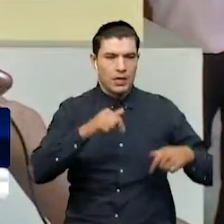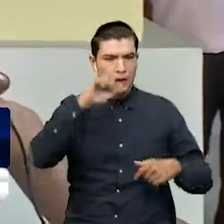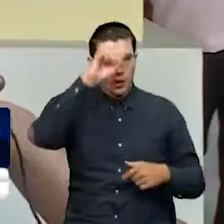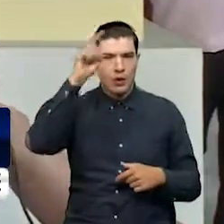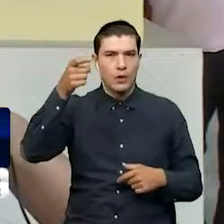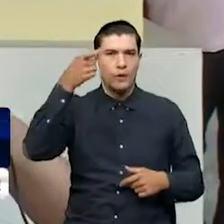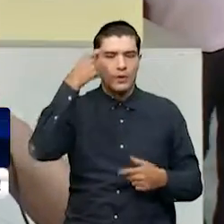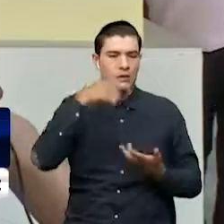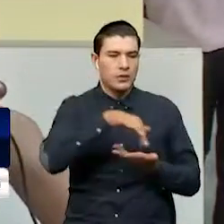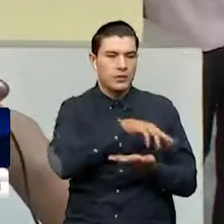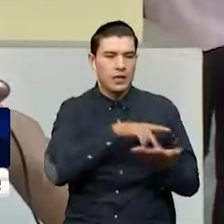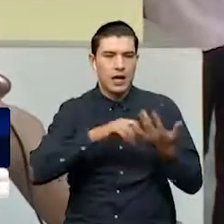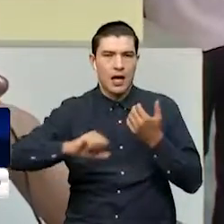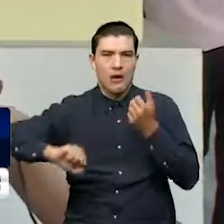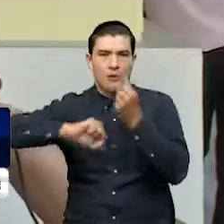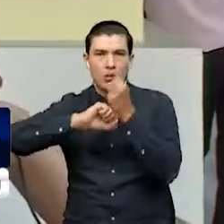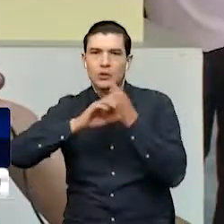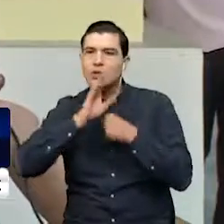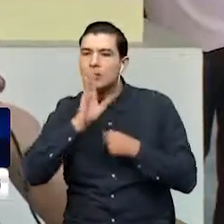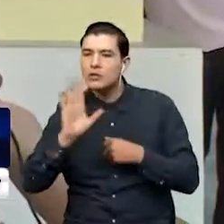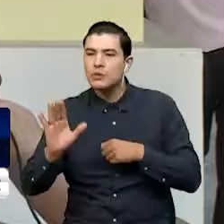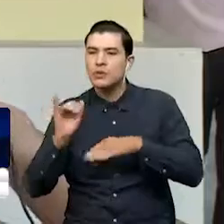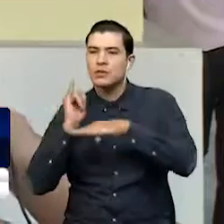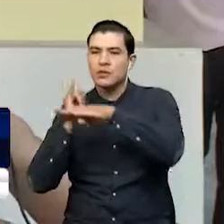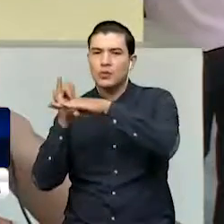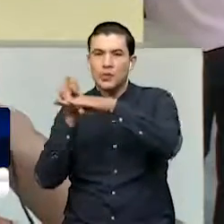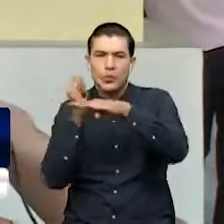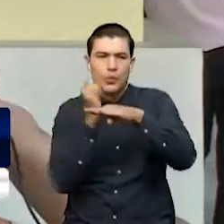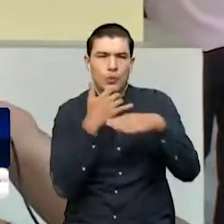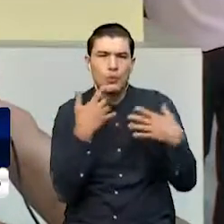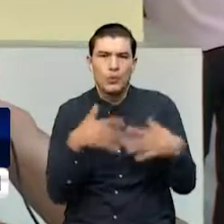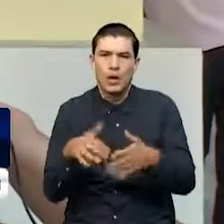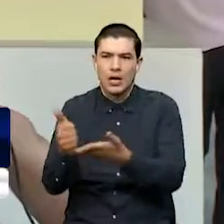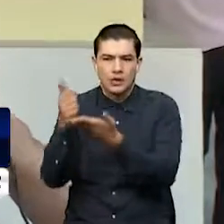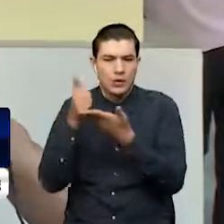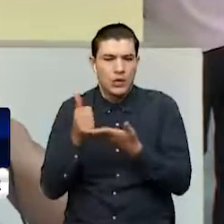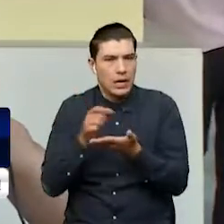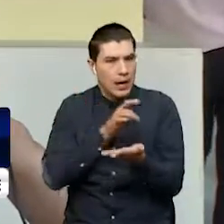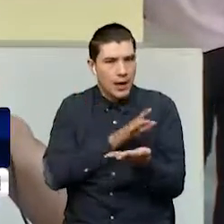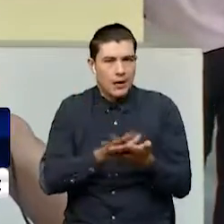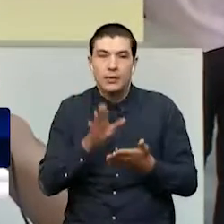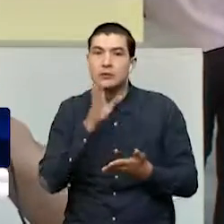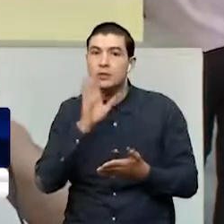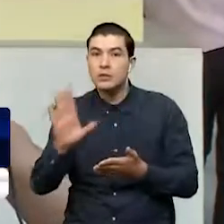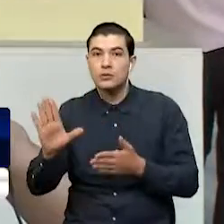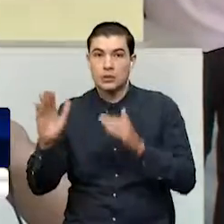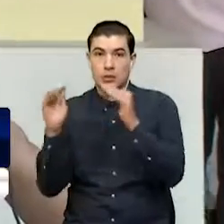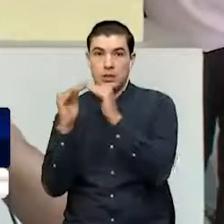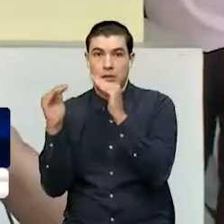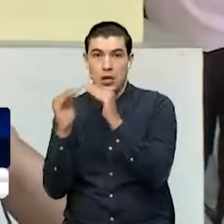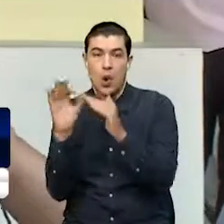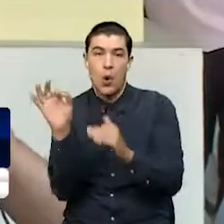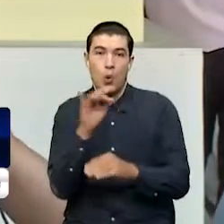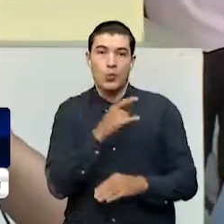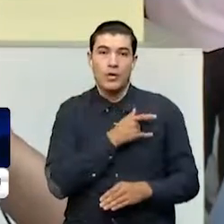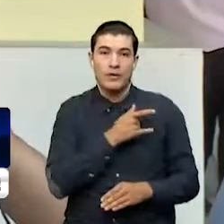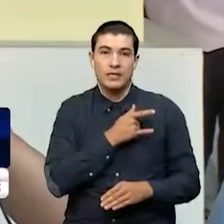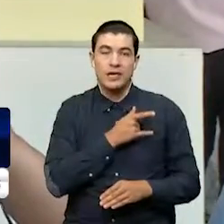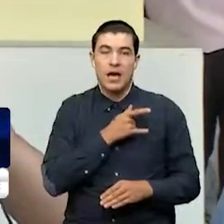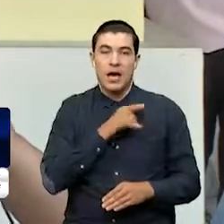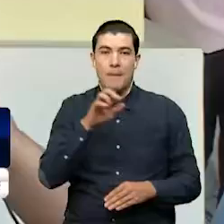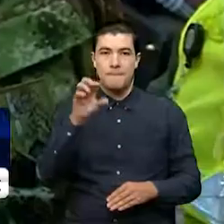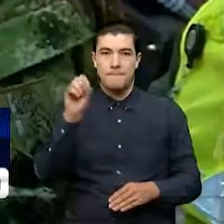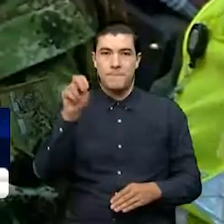y con el apoyo de instituciones que nos ayudan sin costo como el instituto con menor estado familiar o como la universidad pontificia bolivariana